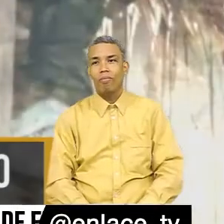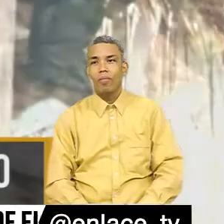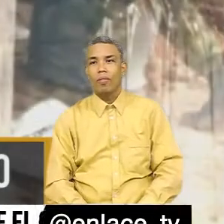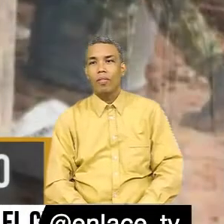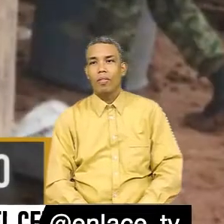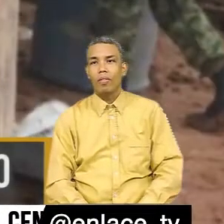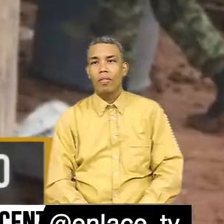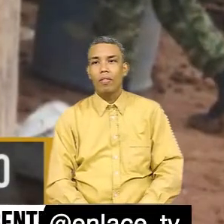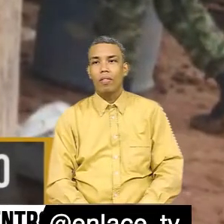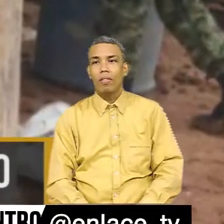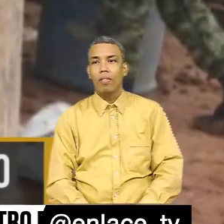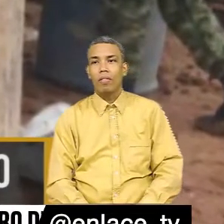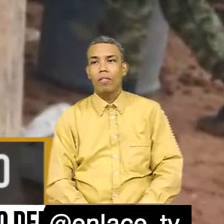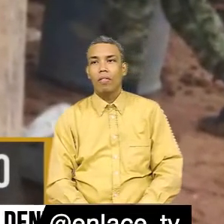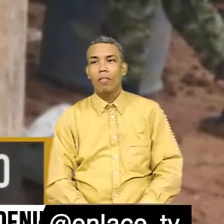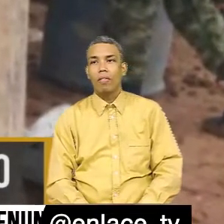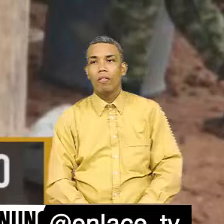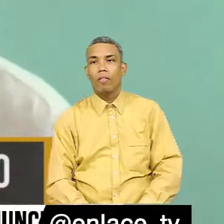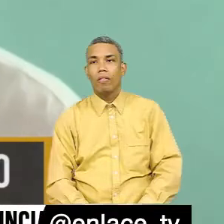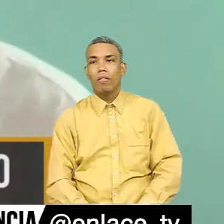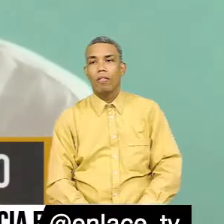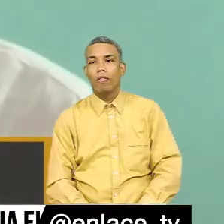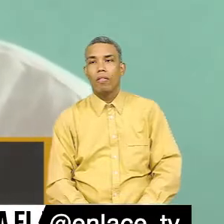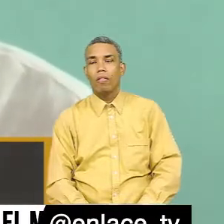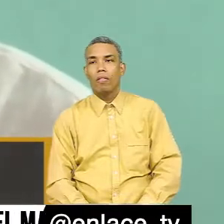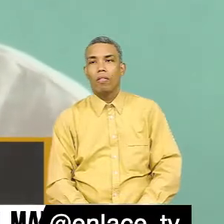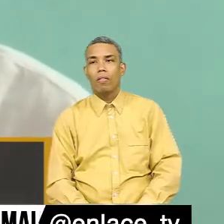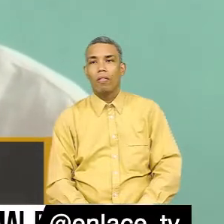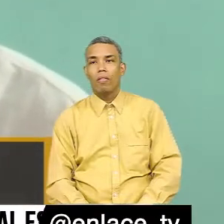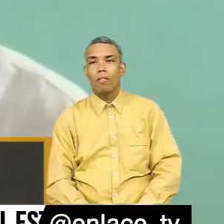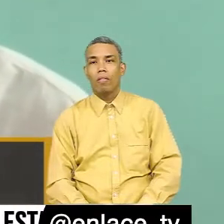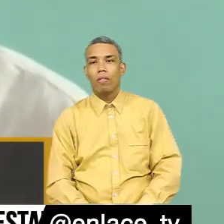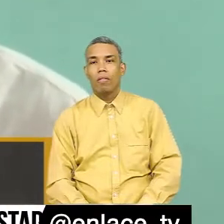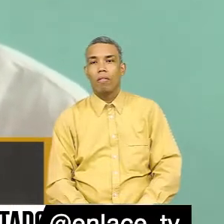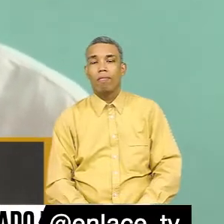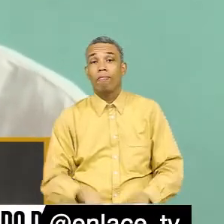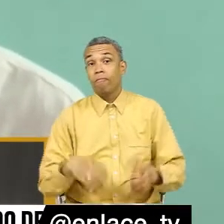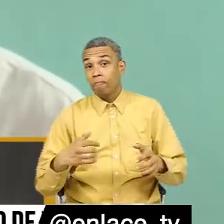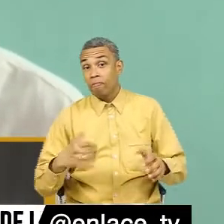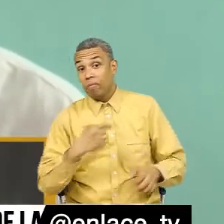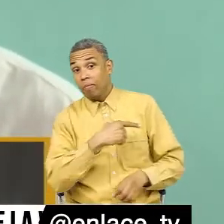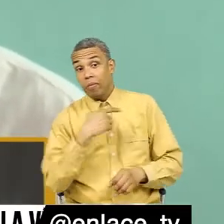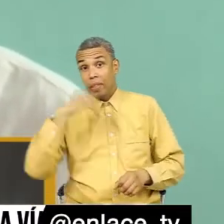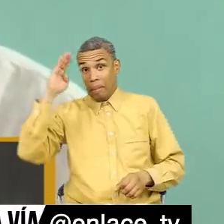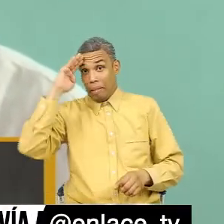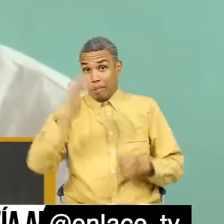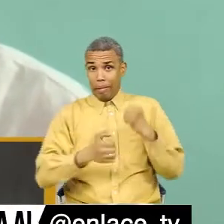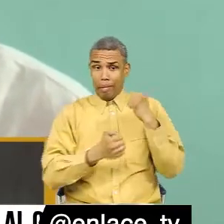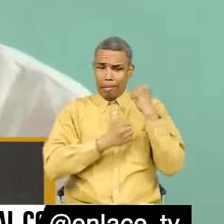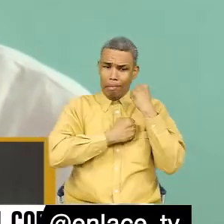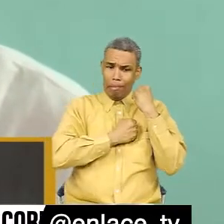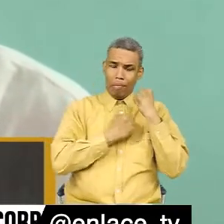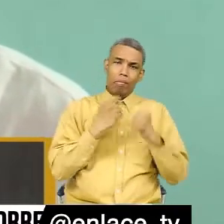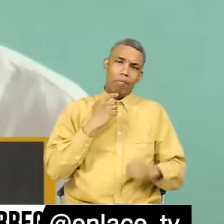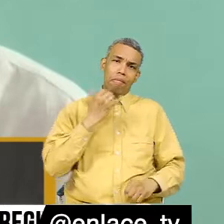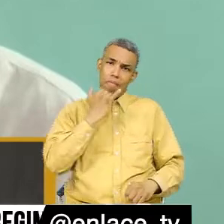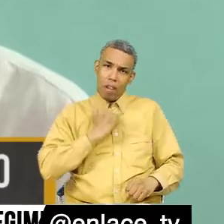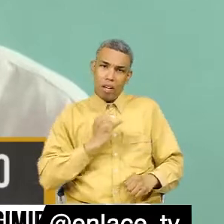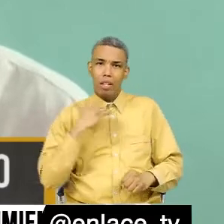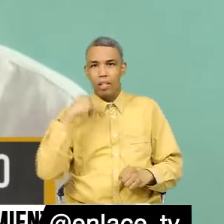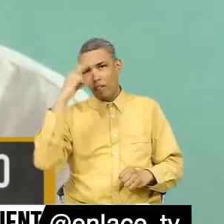municipio de San Pablo, sur de Bolívar. Responsabilidad directa, ¿no? Reconocer la responsabilidad directa de la Fuerza de